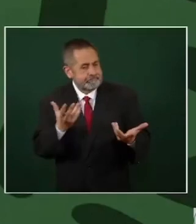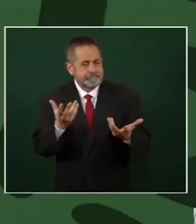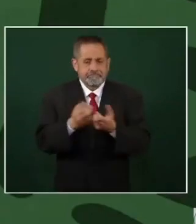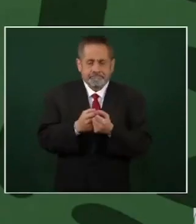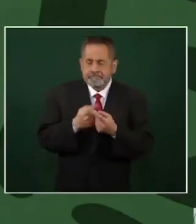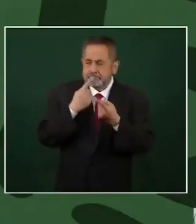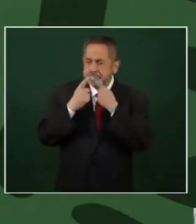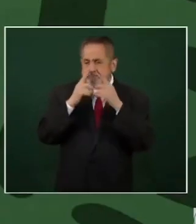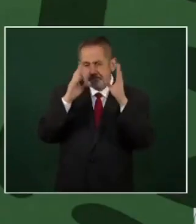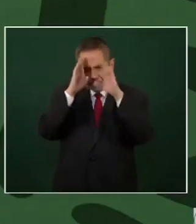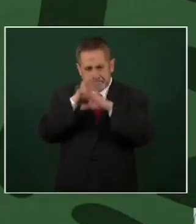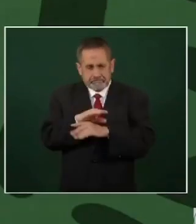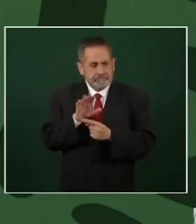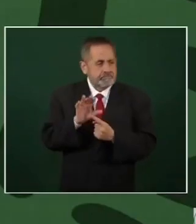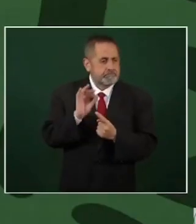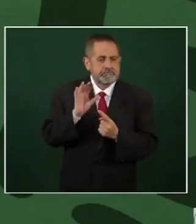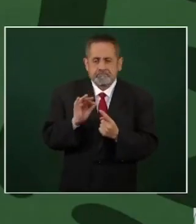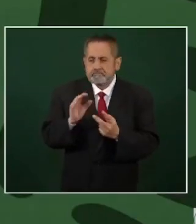de